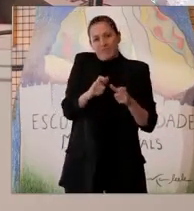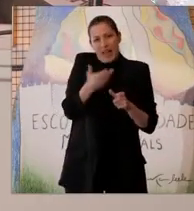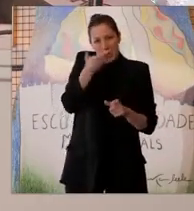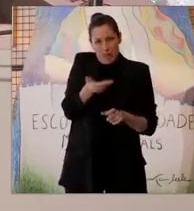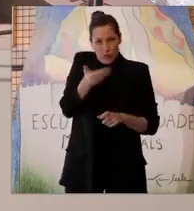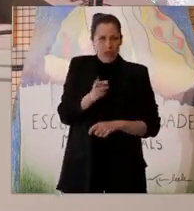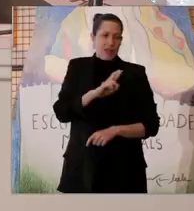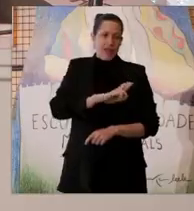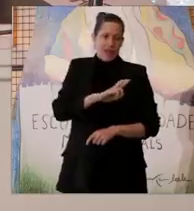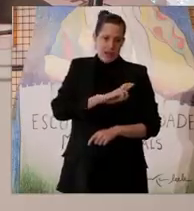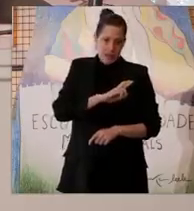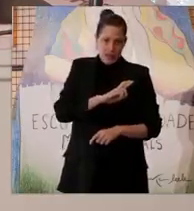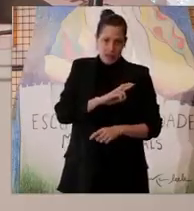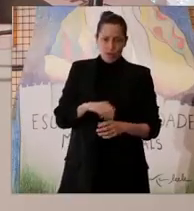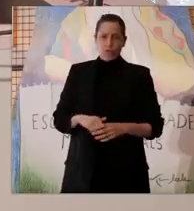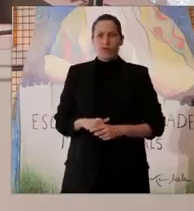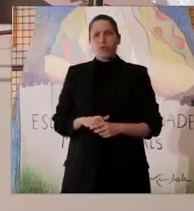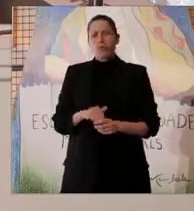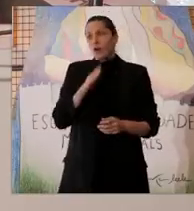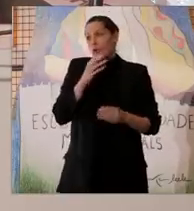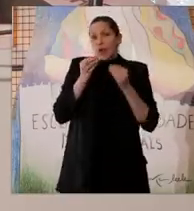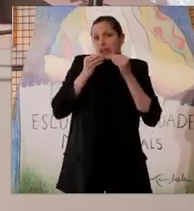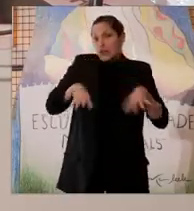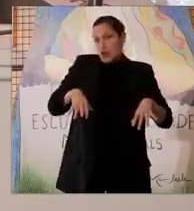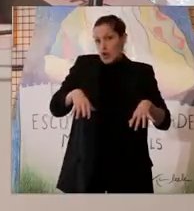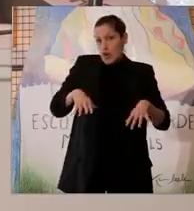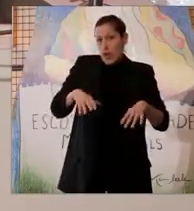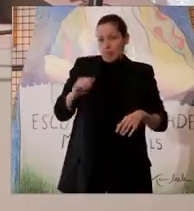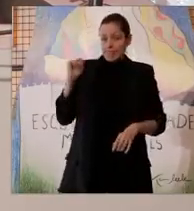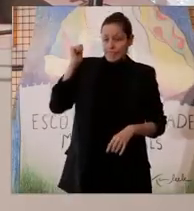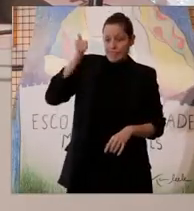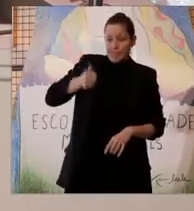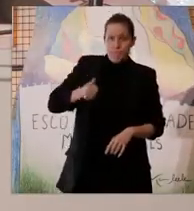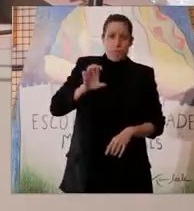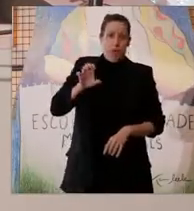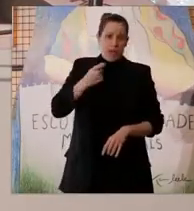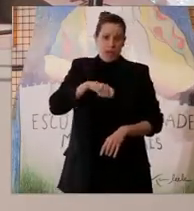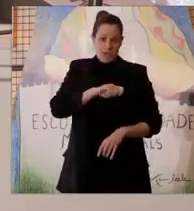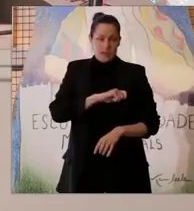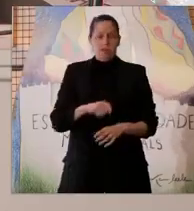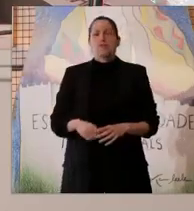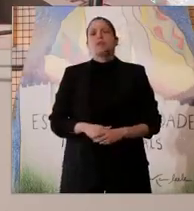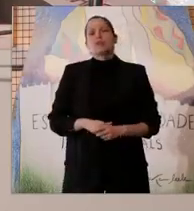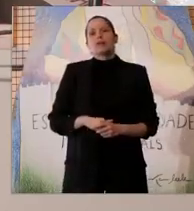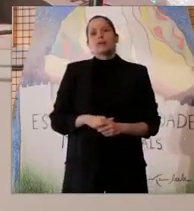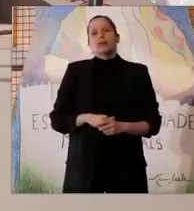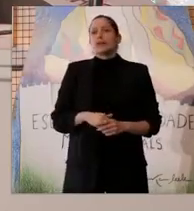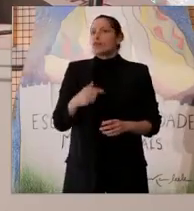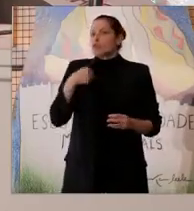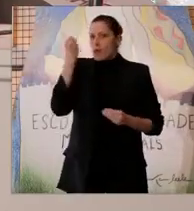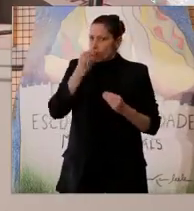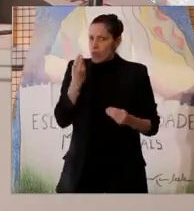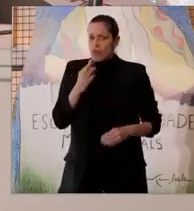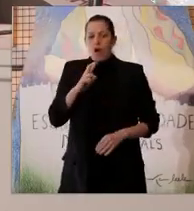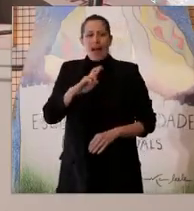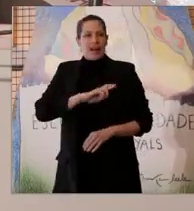historia de España por todo Es evidente bien dejemos la religión en casa como un